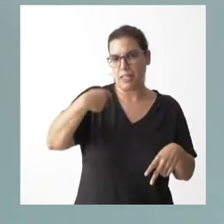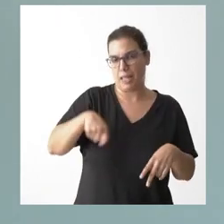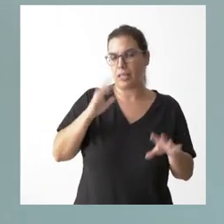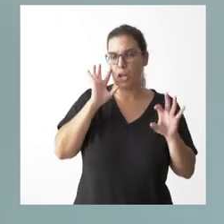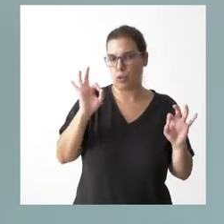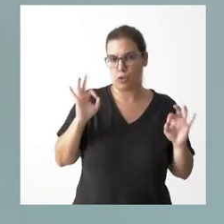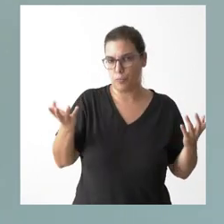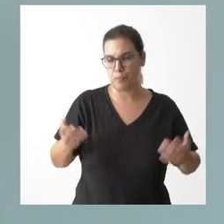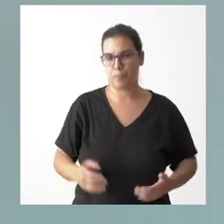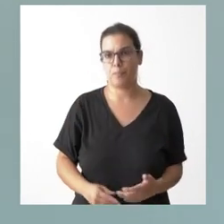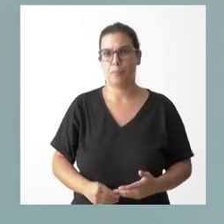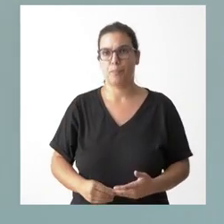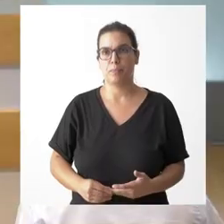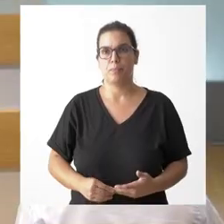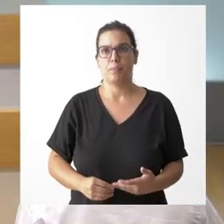León.